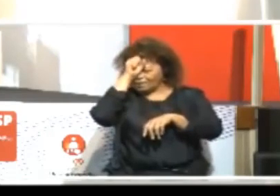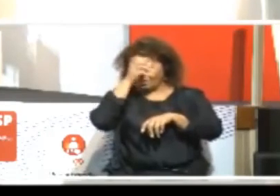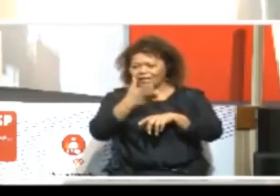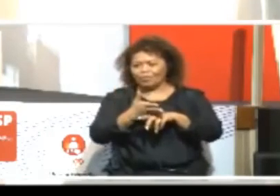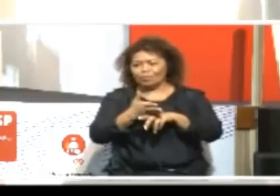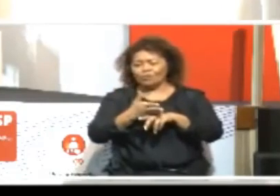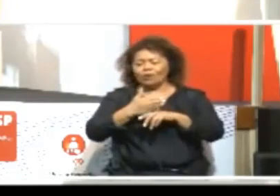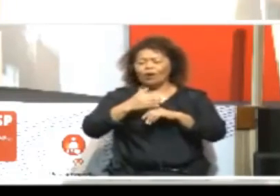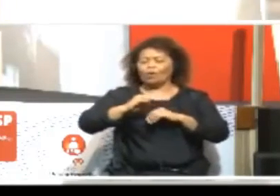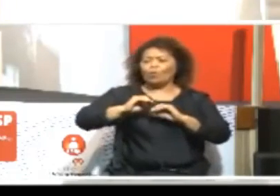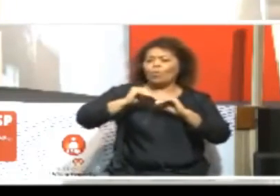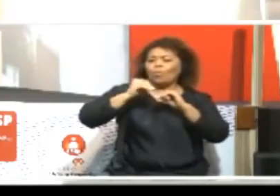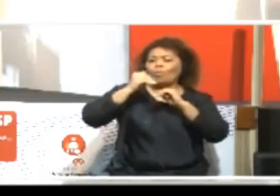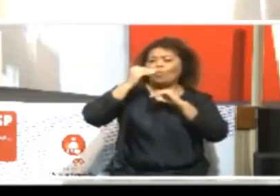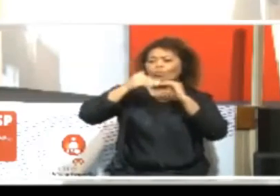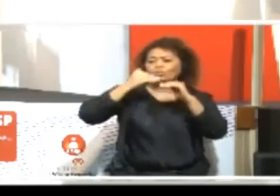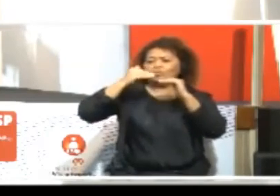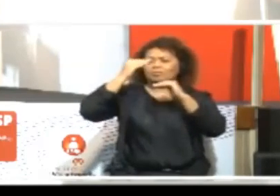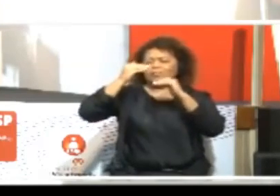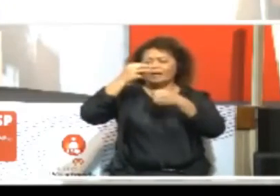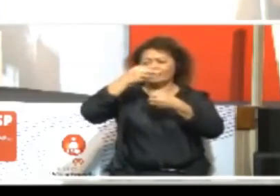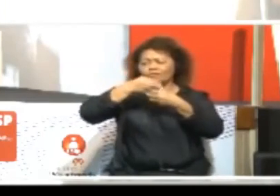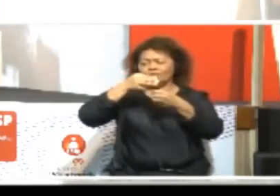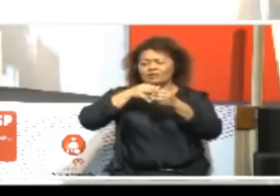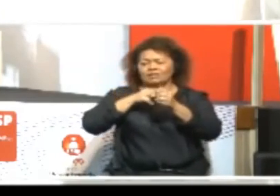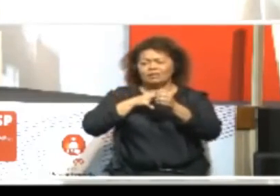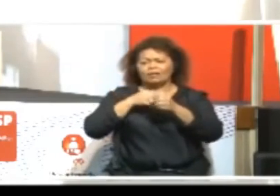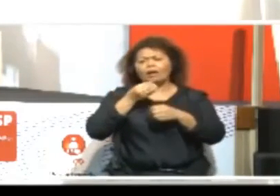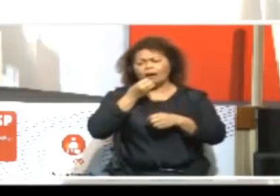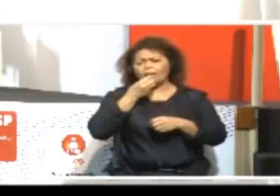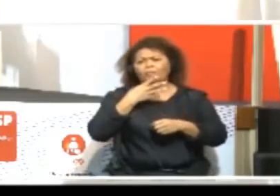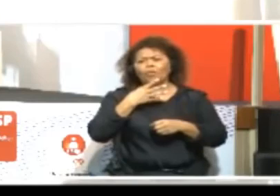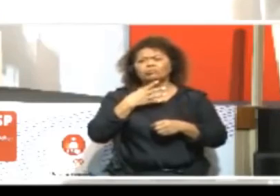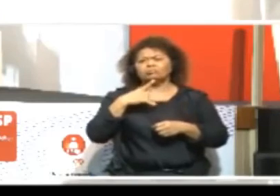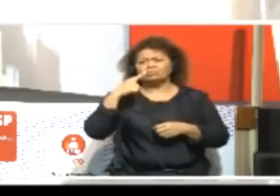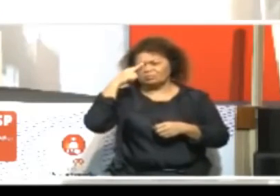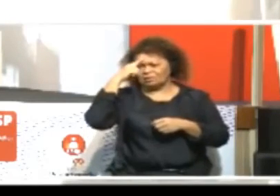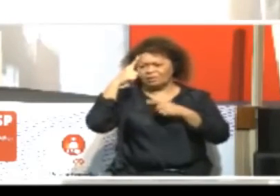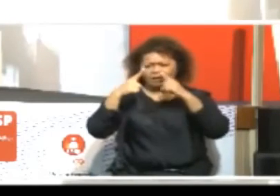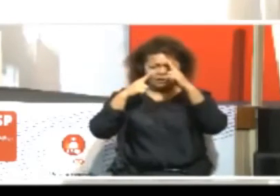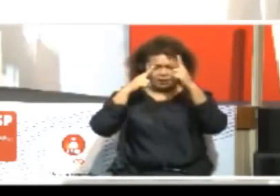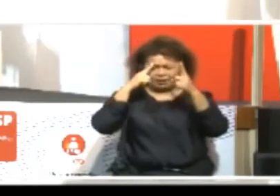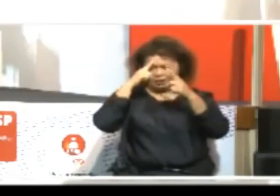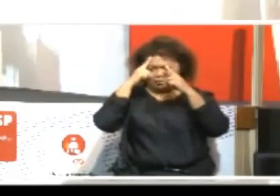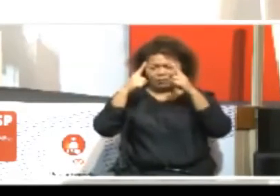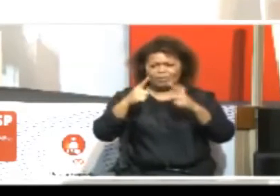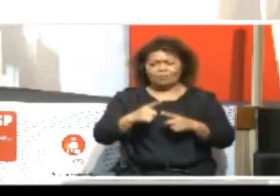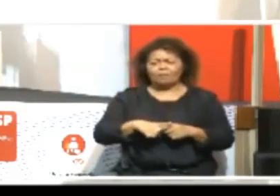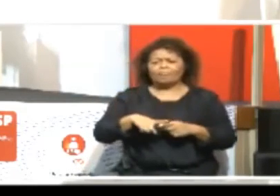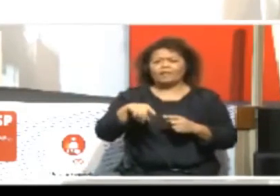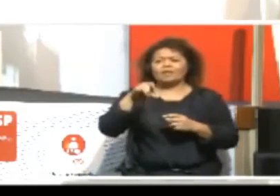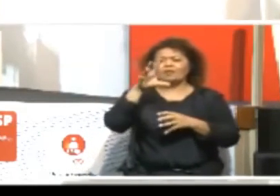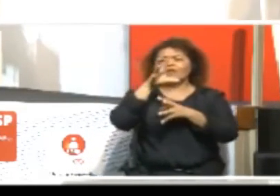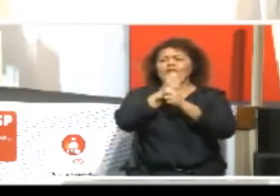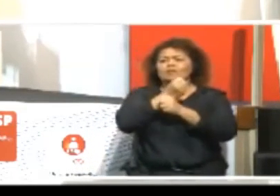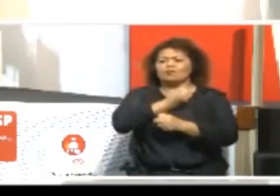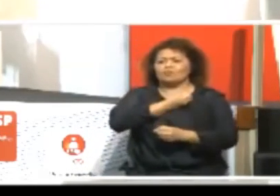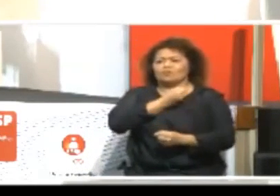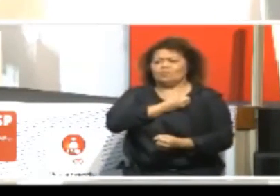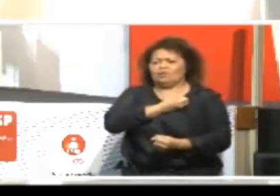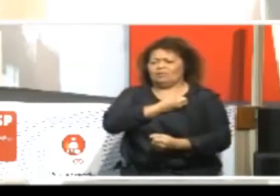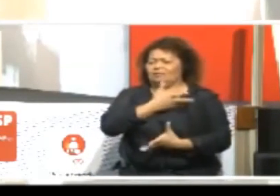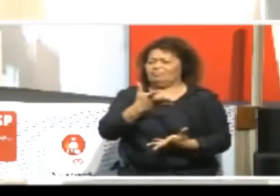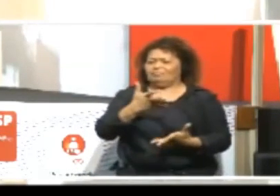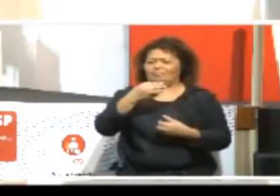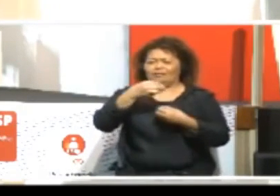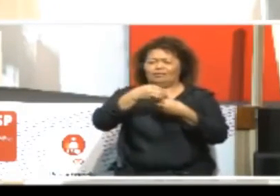de desempeño. Eso está muy bien, crear indicadores, pero no es solamente crear el indicador y quedarnos ahí. Por eso